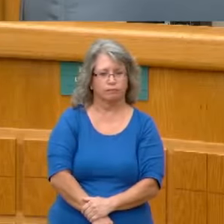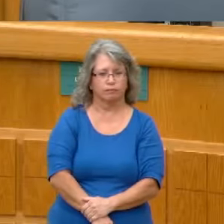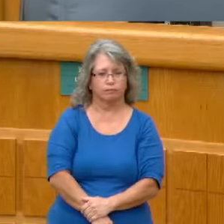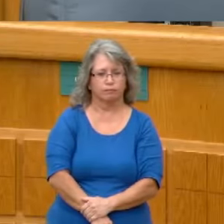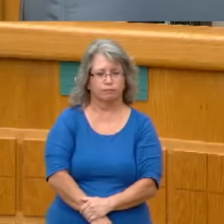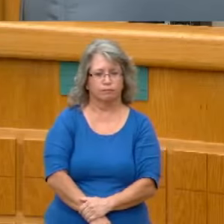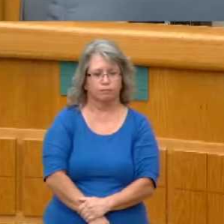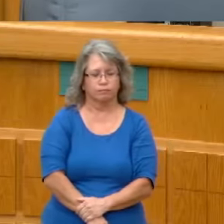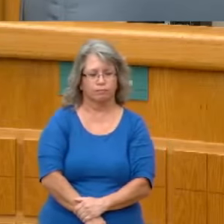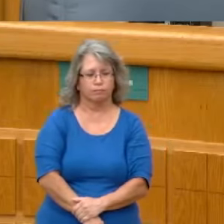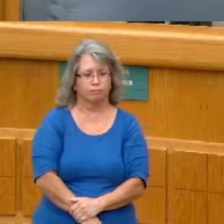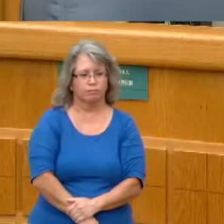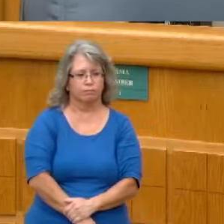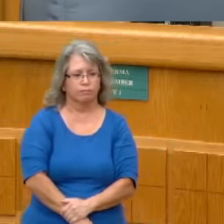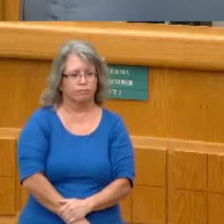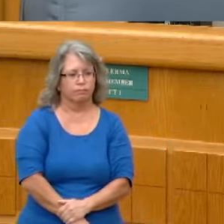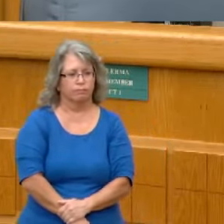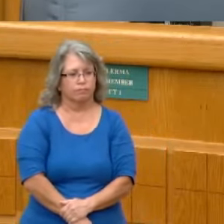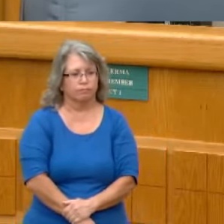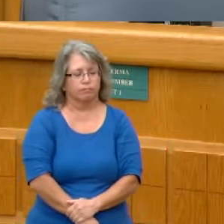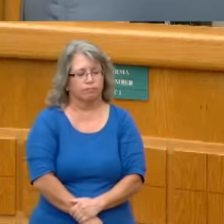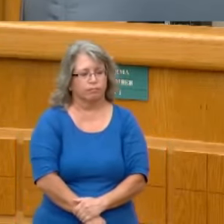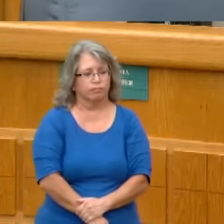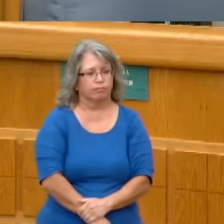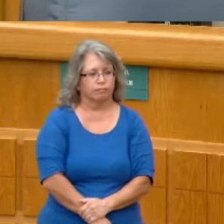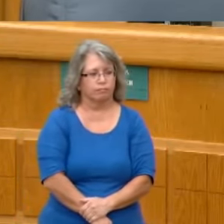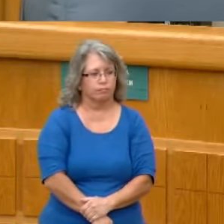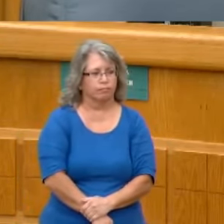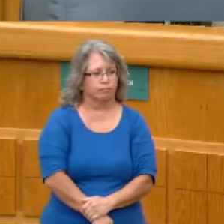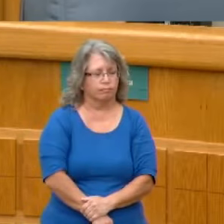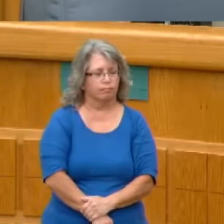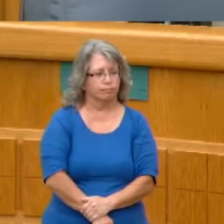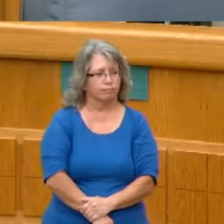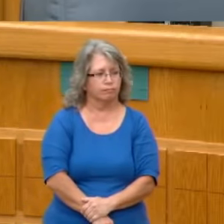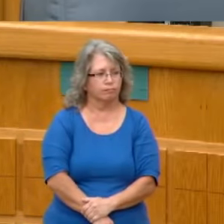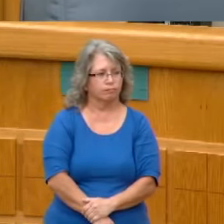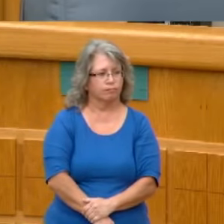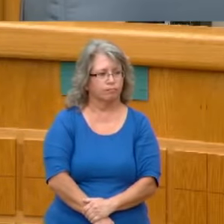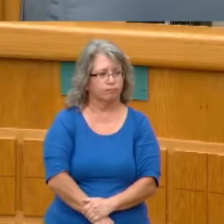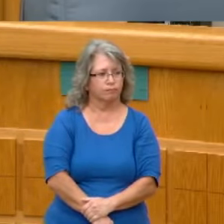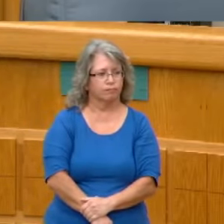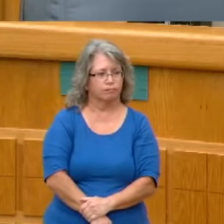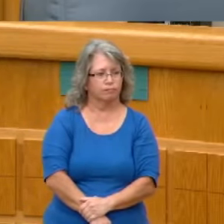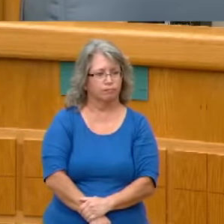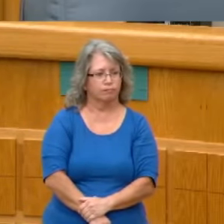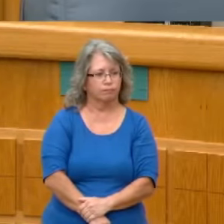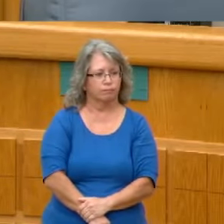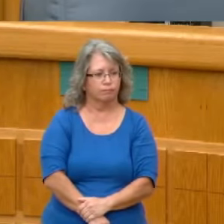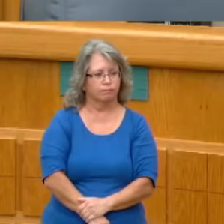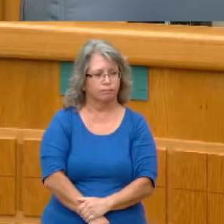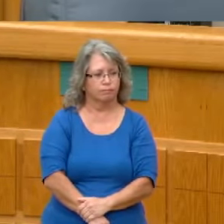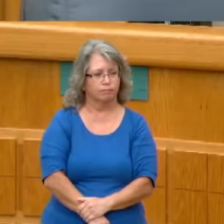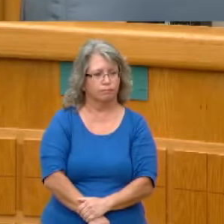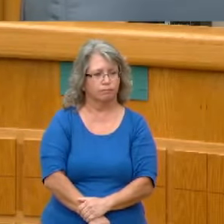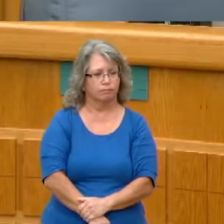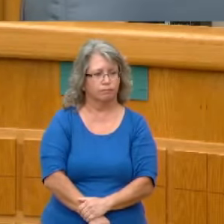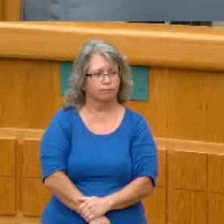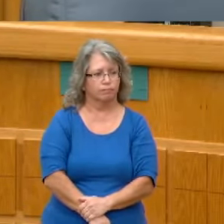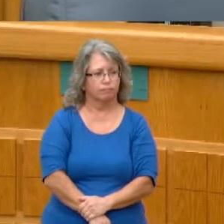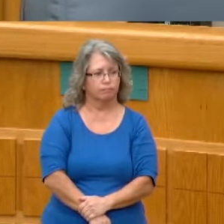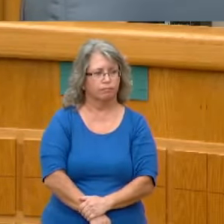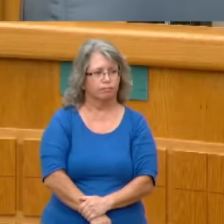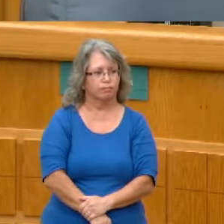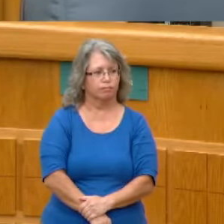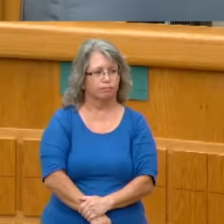Mayores continúa. Con el relanzamiento de este programa, los bomberos de Corpus Christi están proporcionando dosis adicionales a los adultos mayores en la